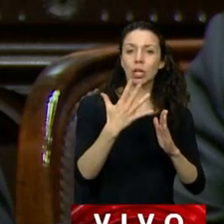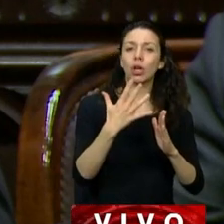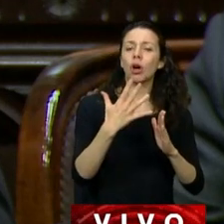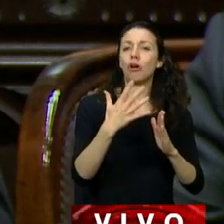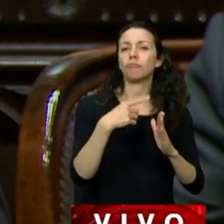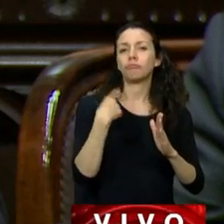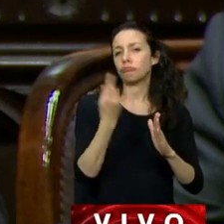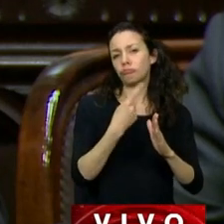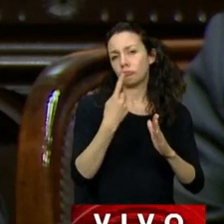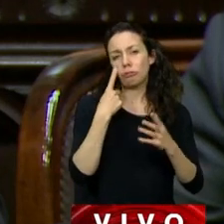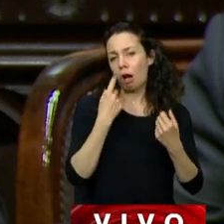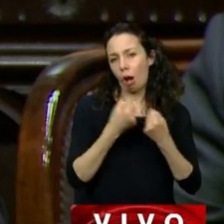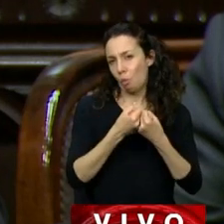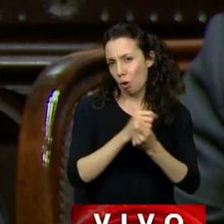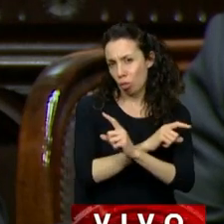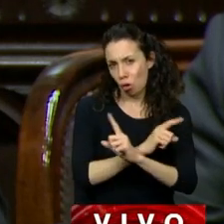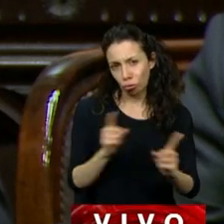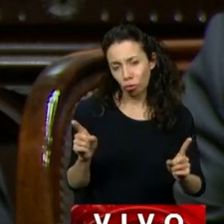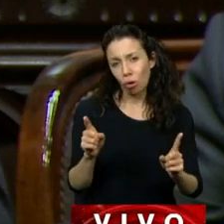oponer porque